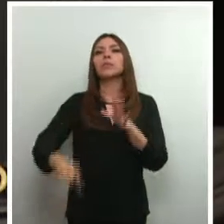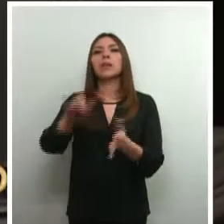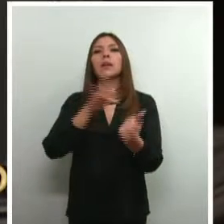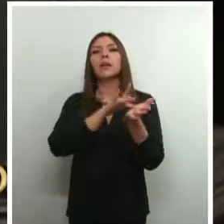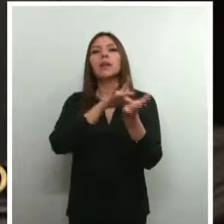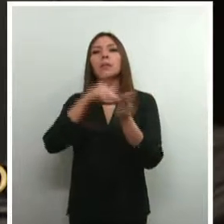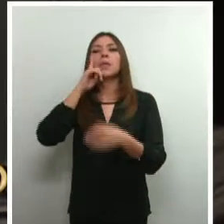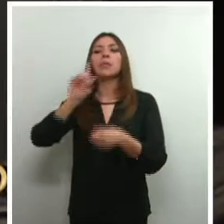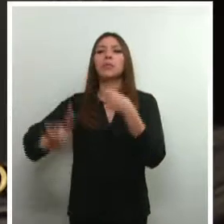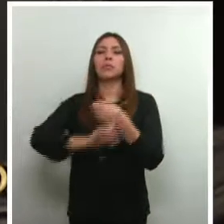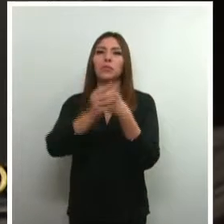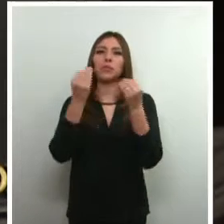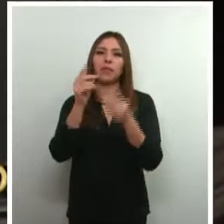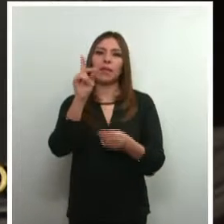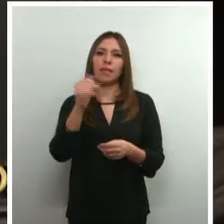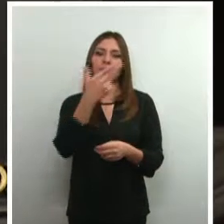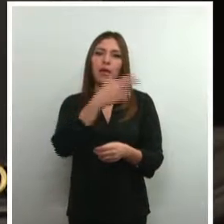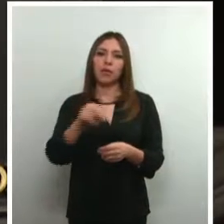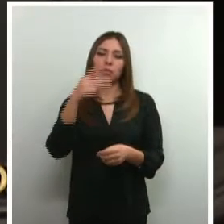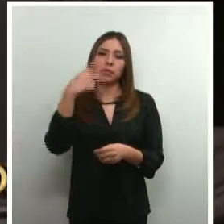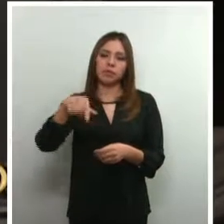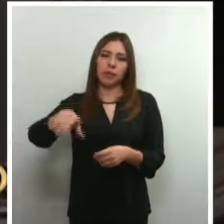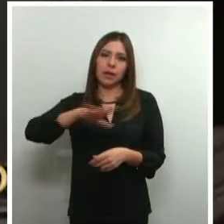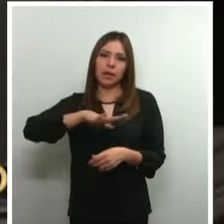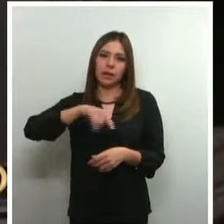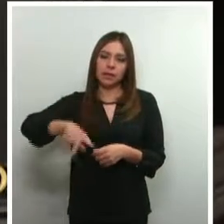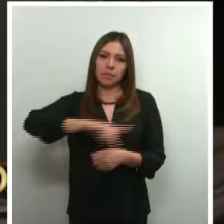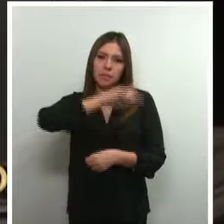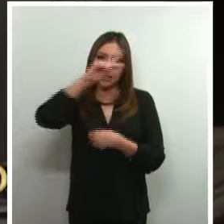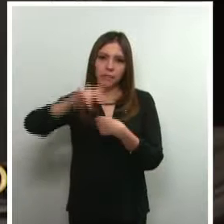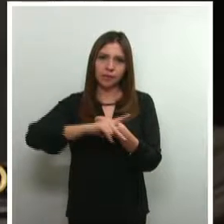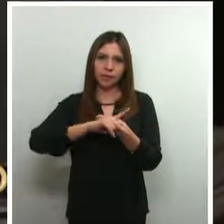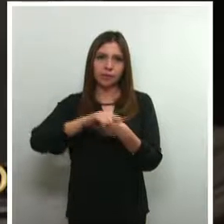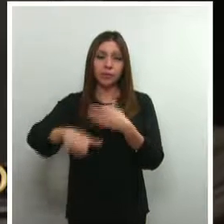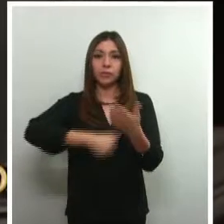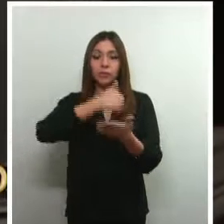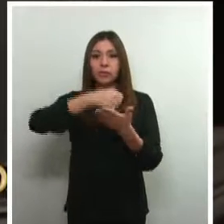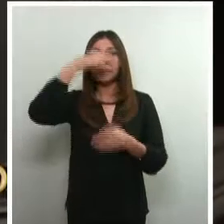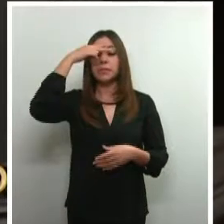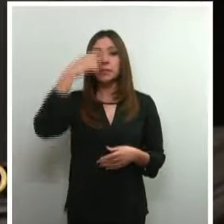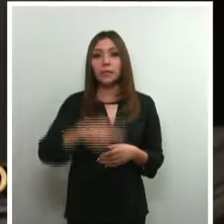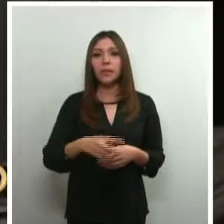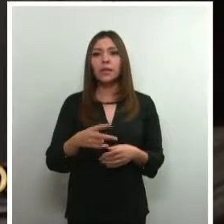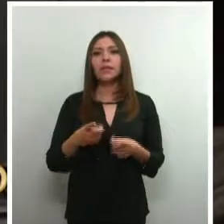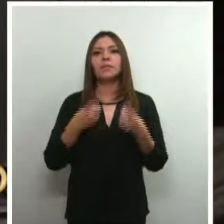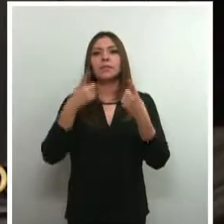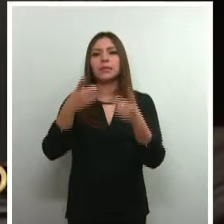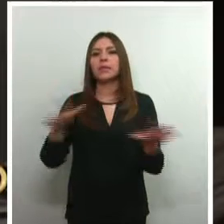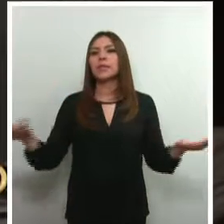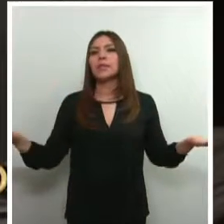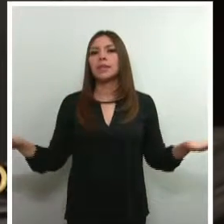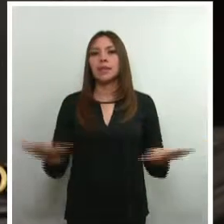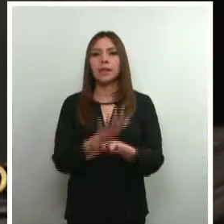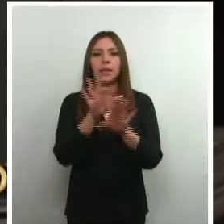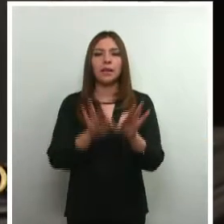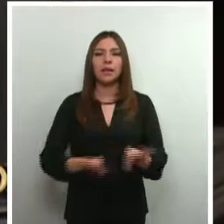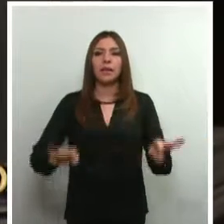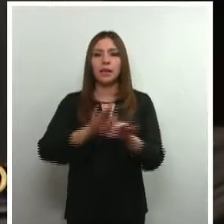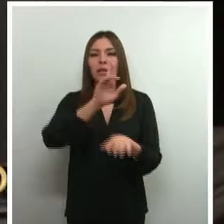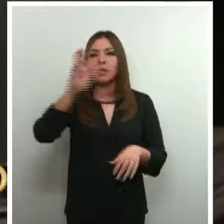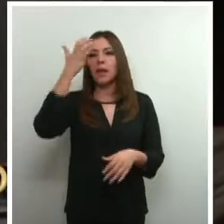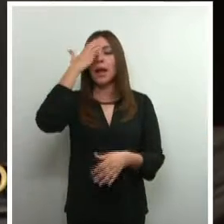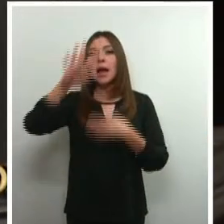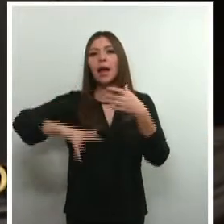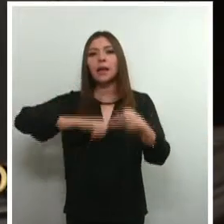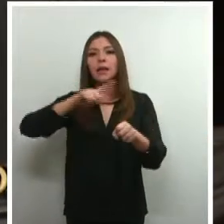que tanto daño hacen a nuestro país. La Ciudad de México da un enorme paso al reconocer a los